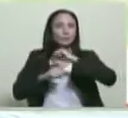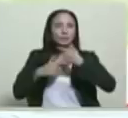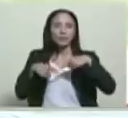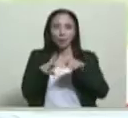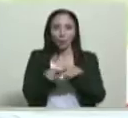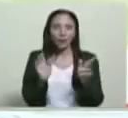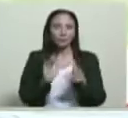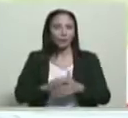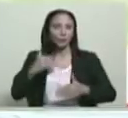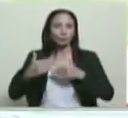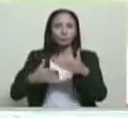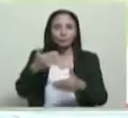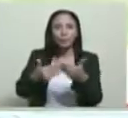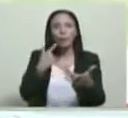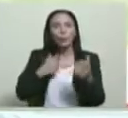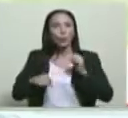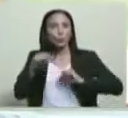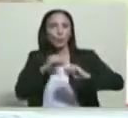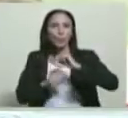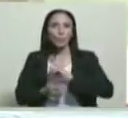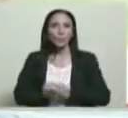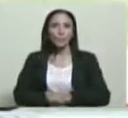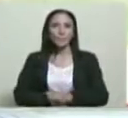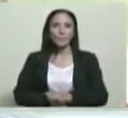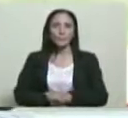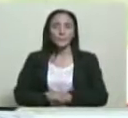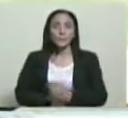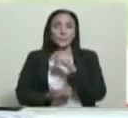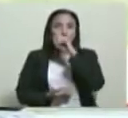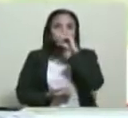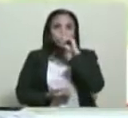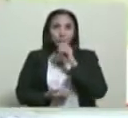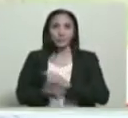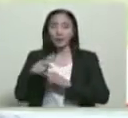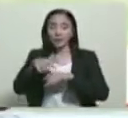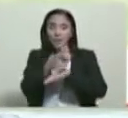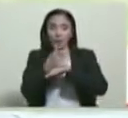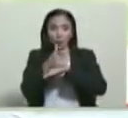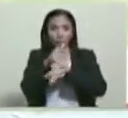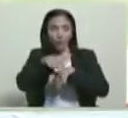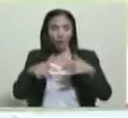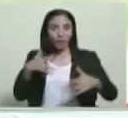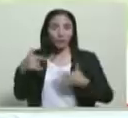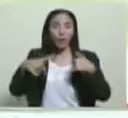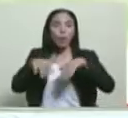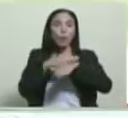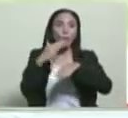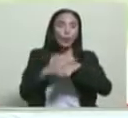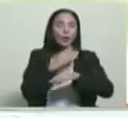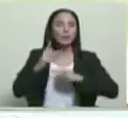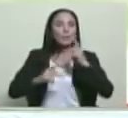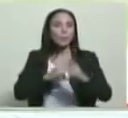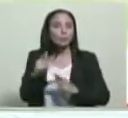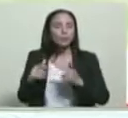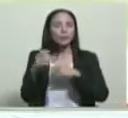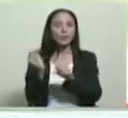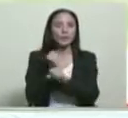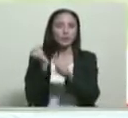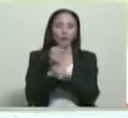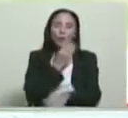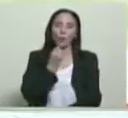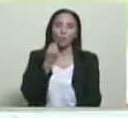vez, avanzo. Por eso este acto de gobierno de chamba juvenil hoy, jueves productivo, de chamba productiva, es